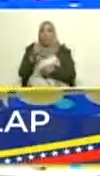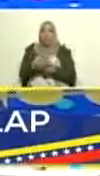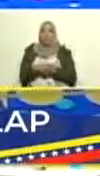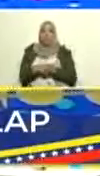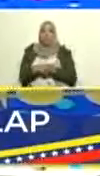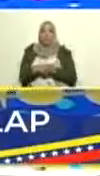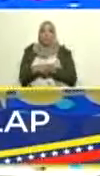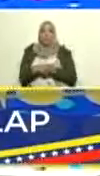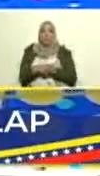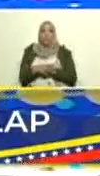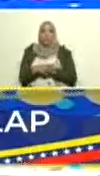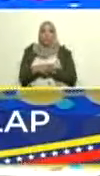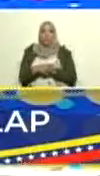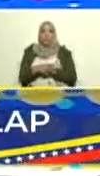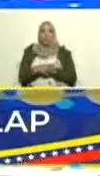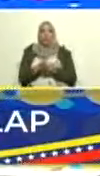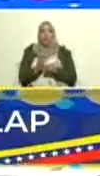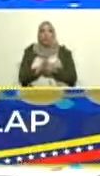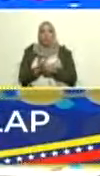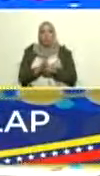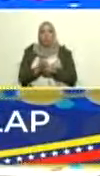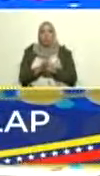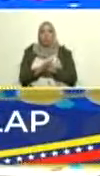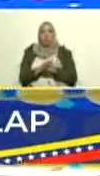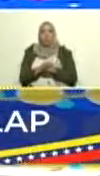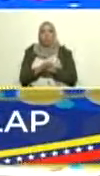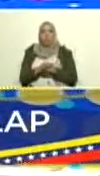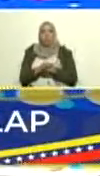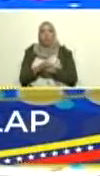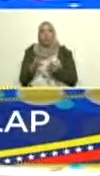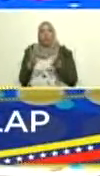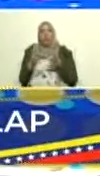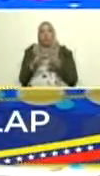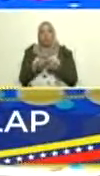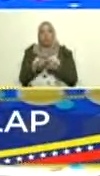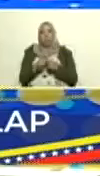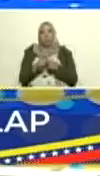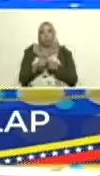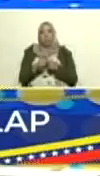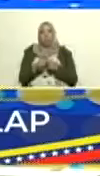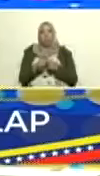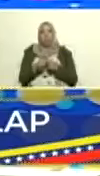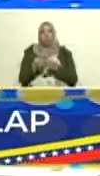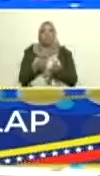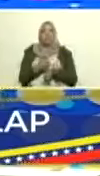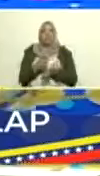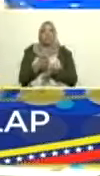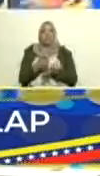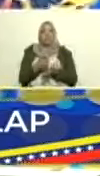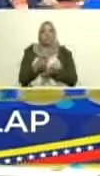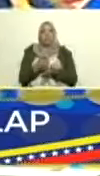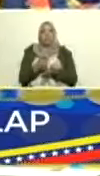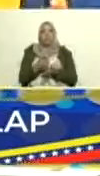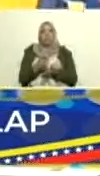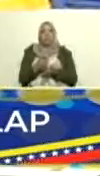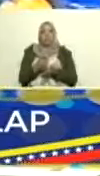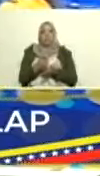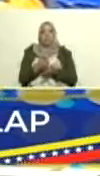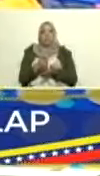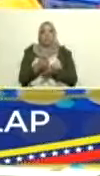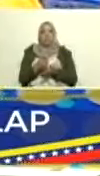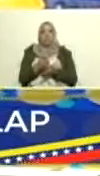Soteldo, conversadito. Mira los niveles de vulnerabilidad, así la llaman los